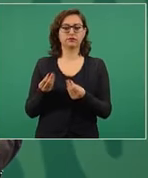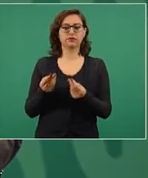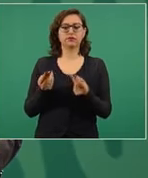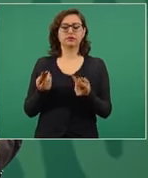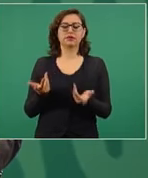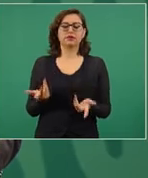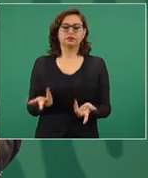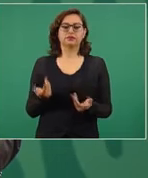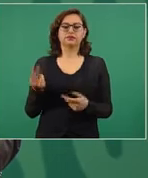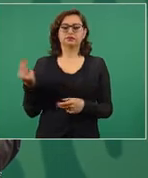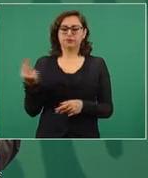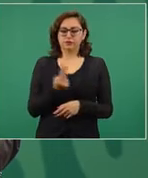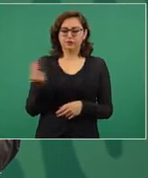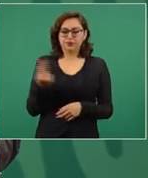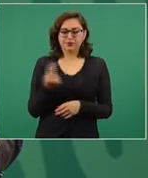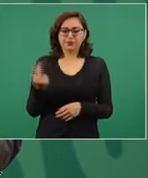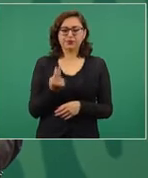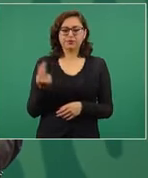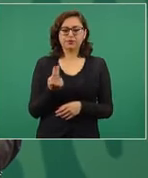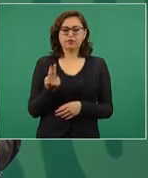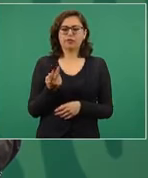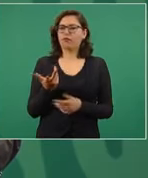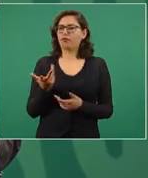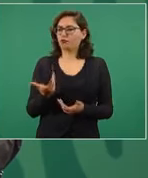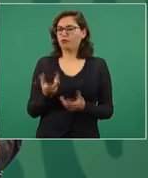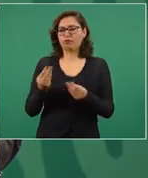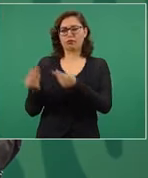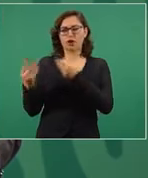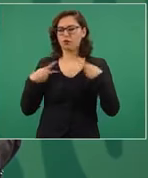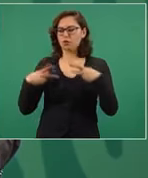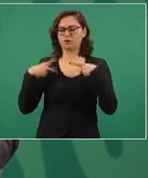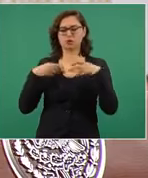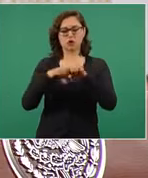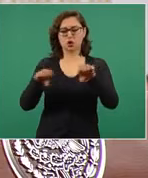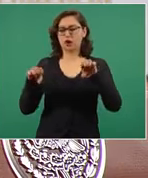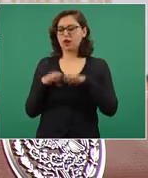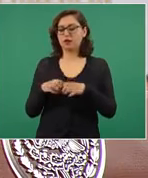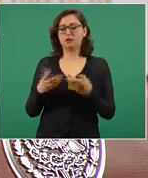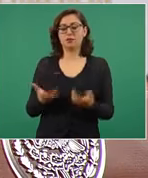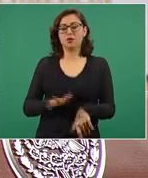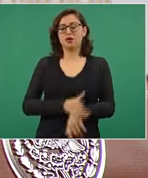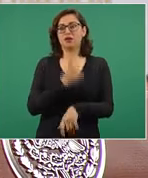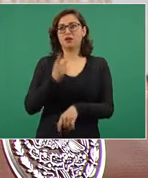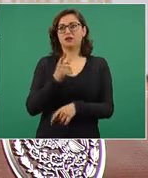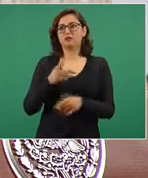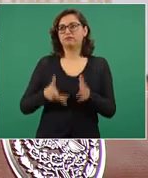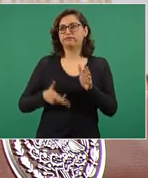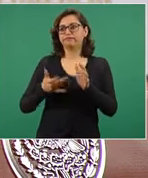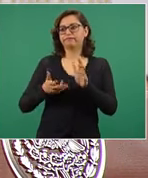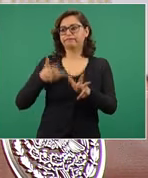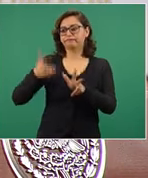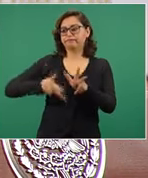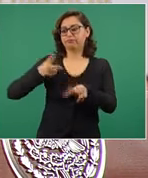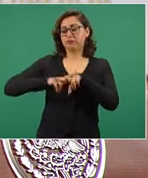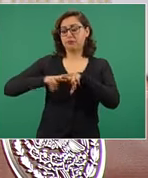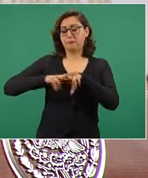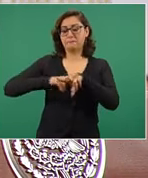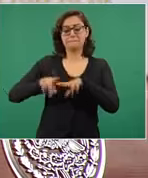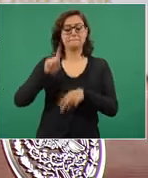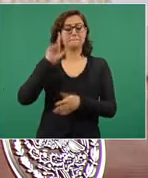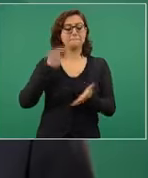muchos equipos. Estamos hablando de una obra de 1.500 kilómetros de vías férreas.